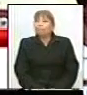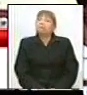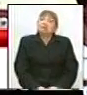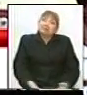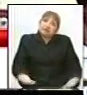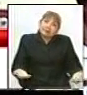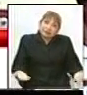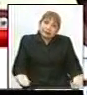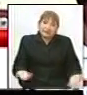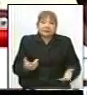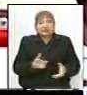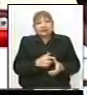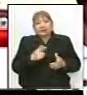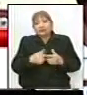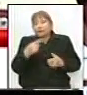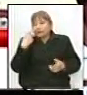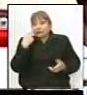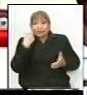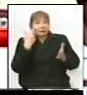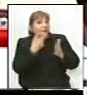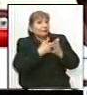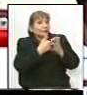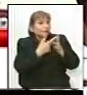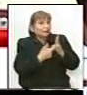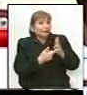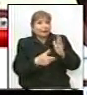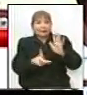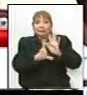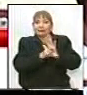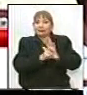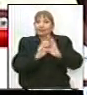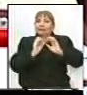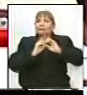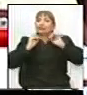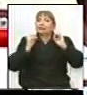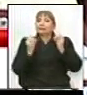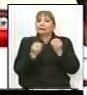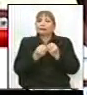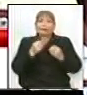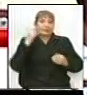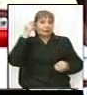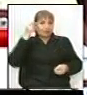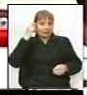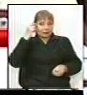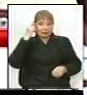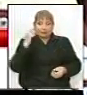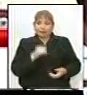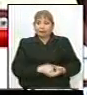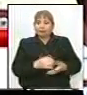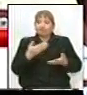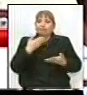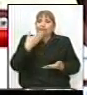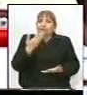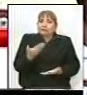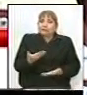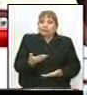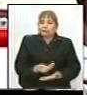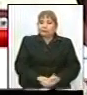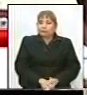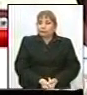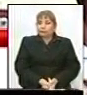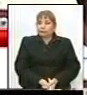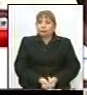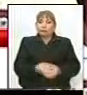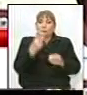Entonces, como vemos, la Ley Orgánica de Partidos Políticos nos da casos,